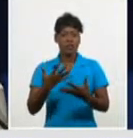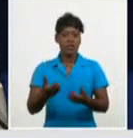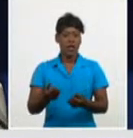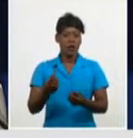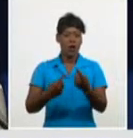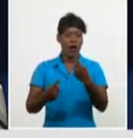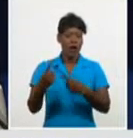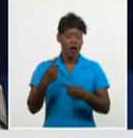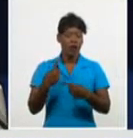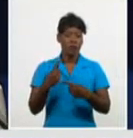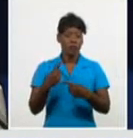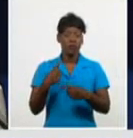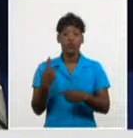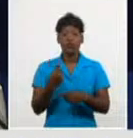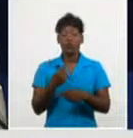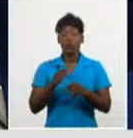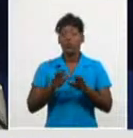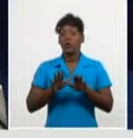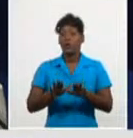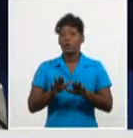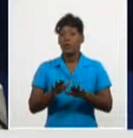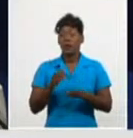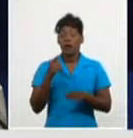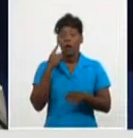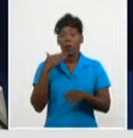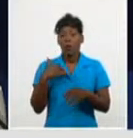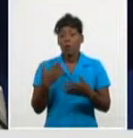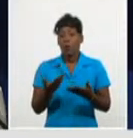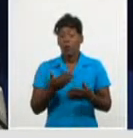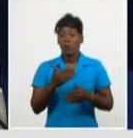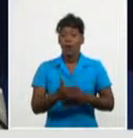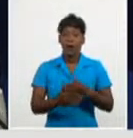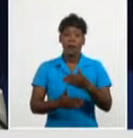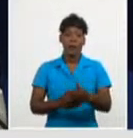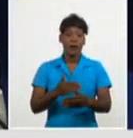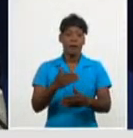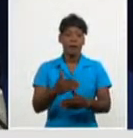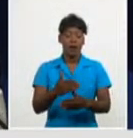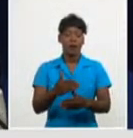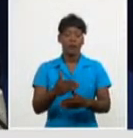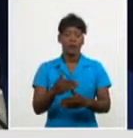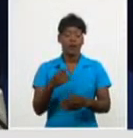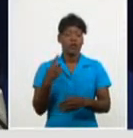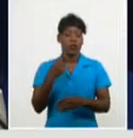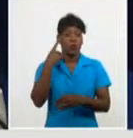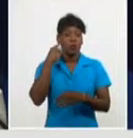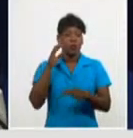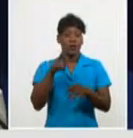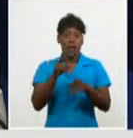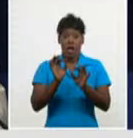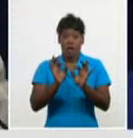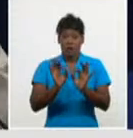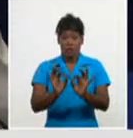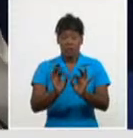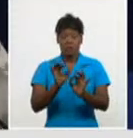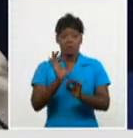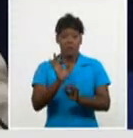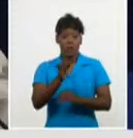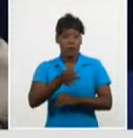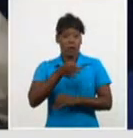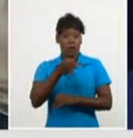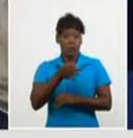hay que esperar, que el comportamiento, si fuera así para Cuba, sería favorable con el clima que tenemos y con